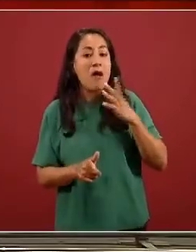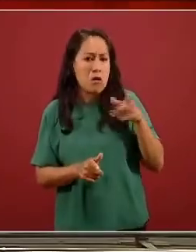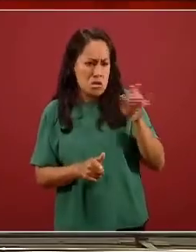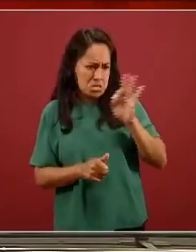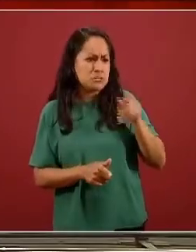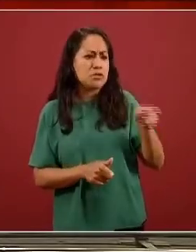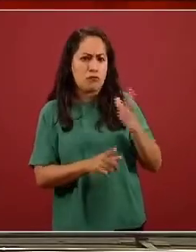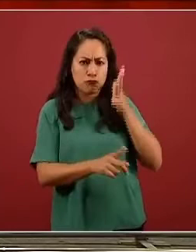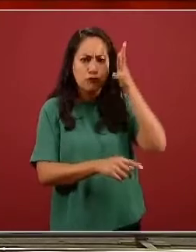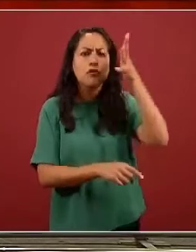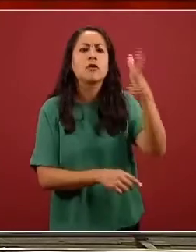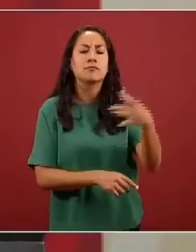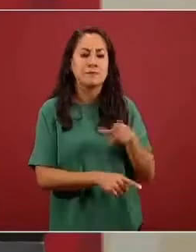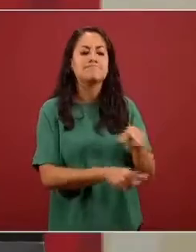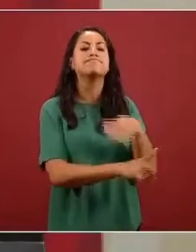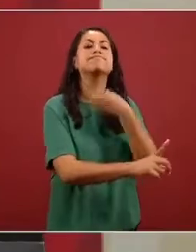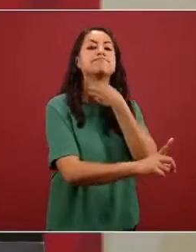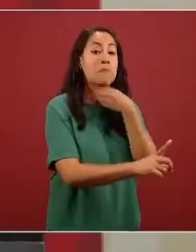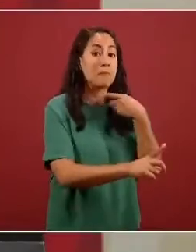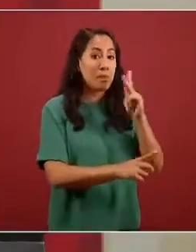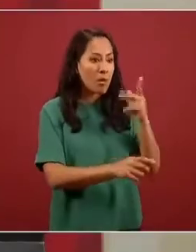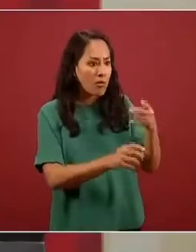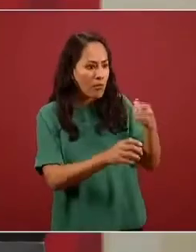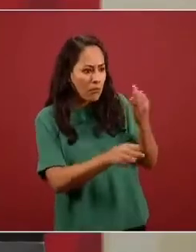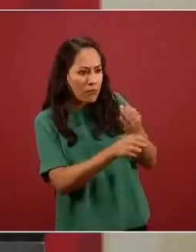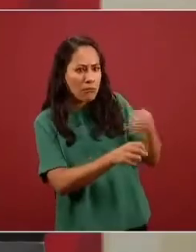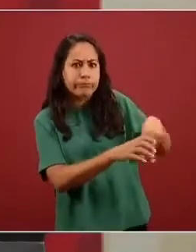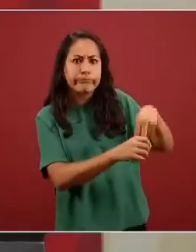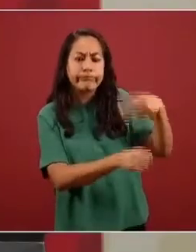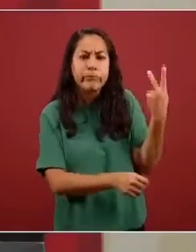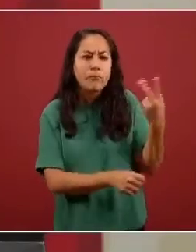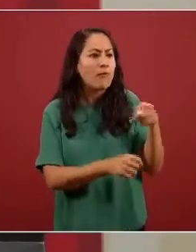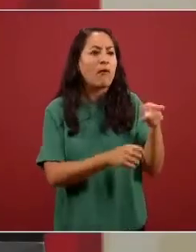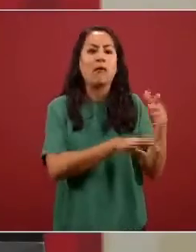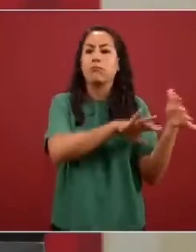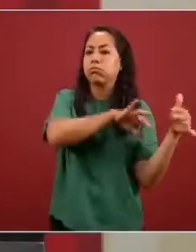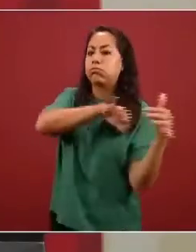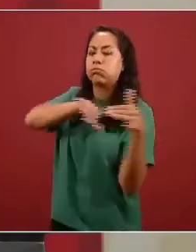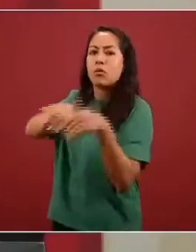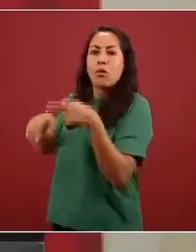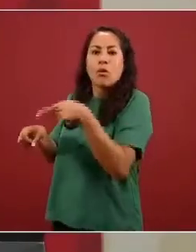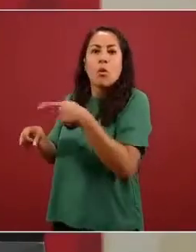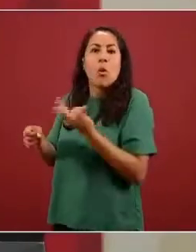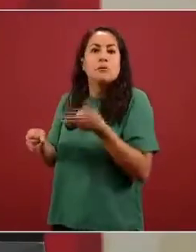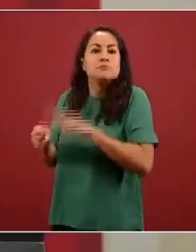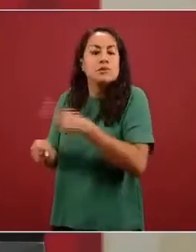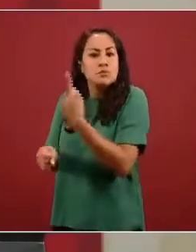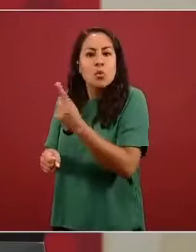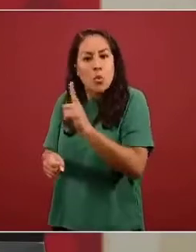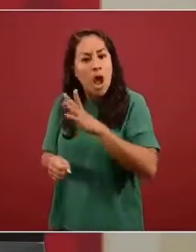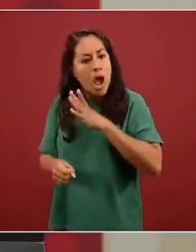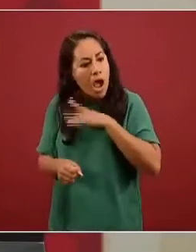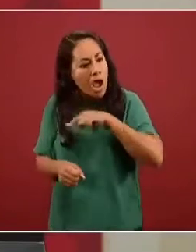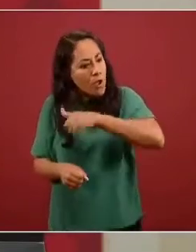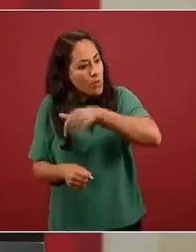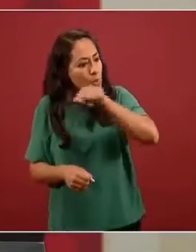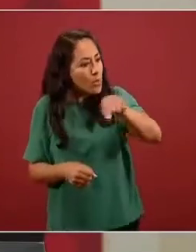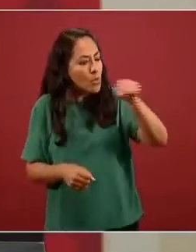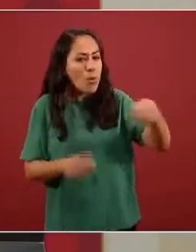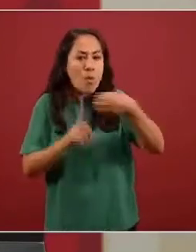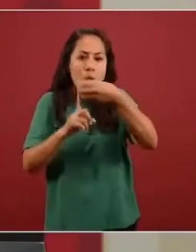todavía espacio y aquí es crítico que se redistribuyan. Está en curso, próximo a entrar en vigor, un